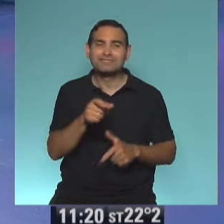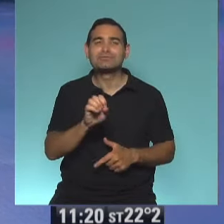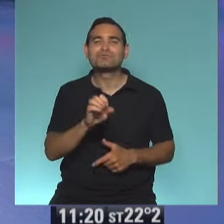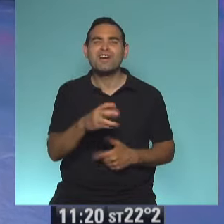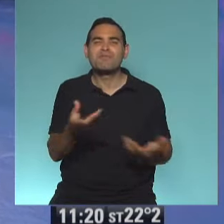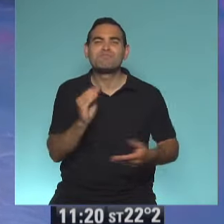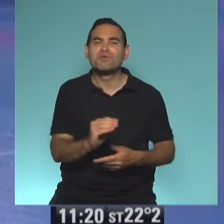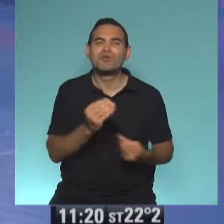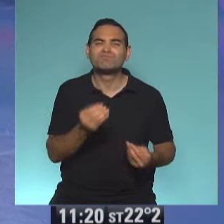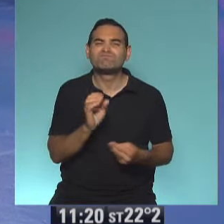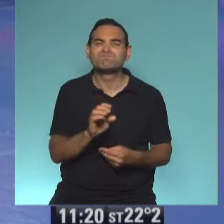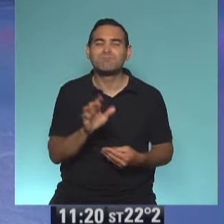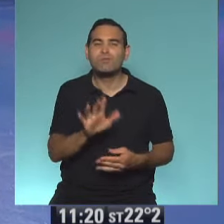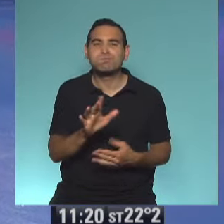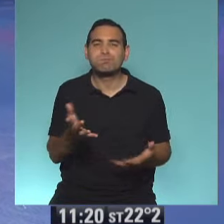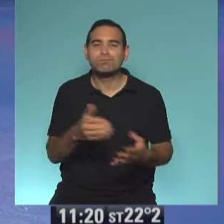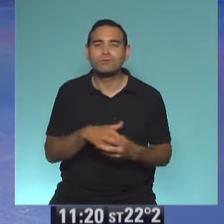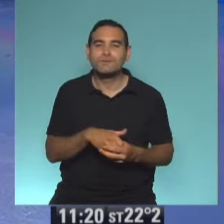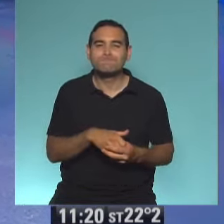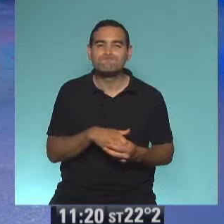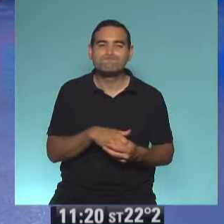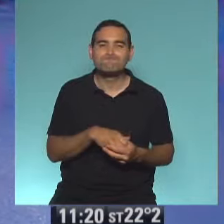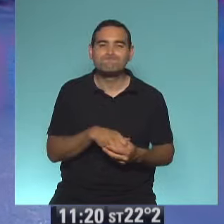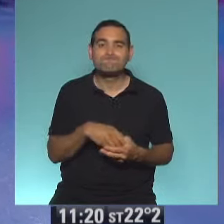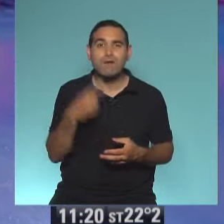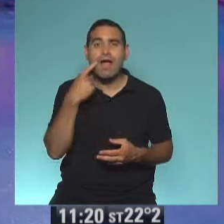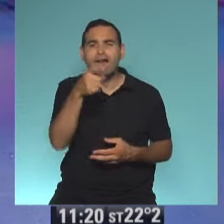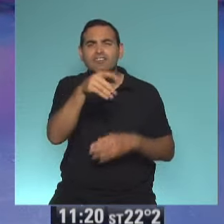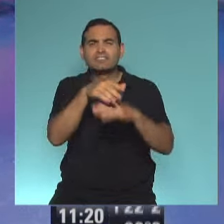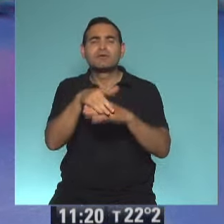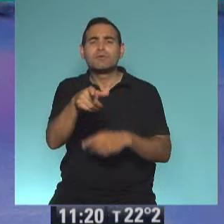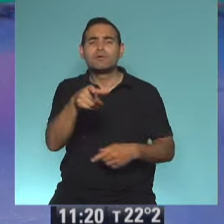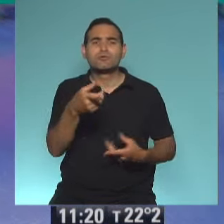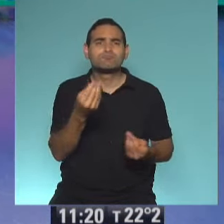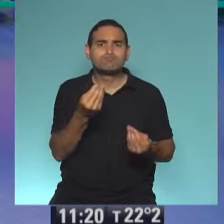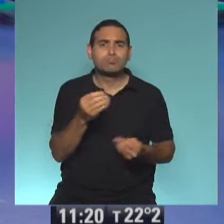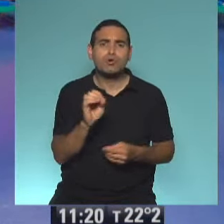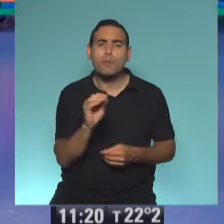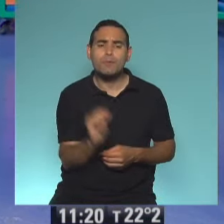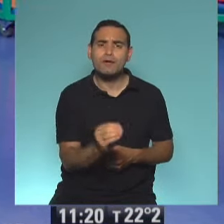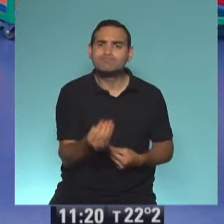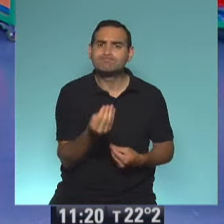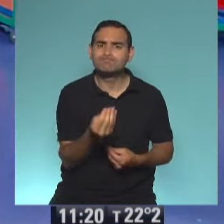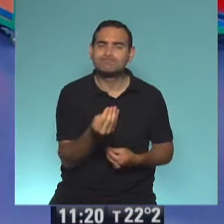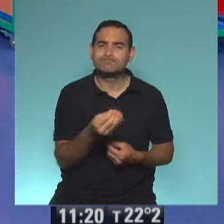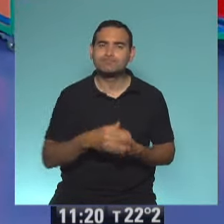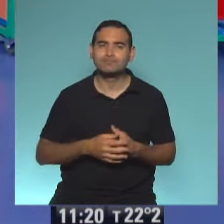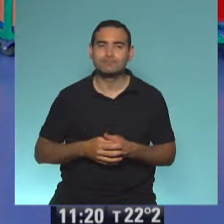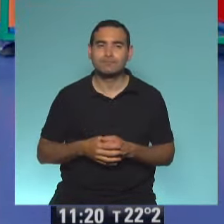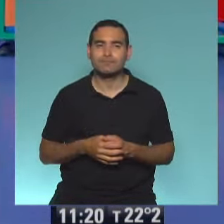al caracol? Poner un nombre. Le podemos poner. A ver, los chicos, ¿se les ocurre alguno de sus nombres para nuestro amigo caracol?